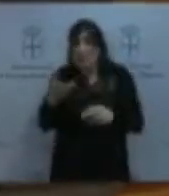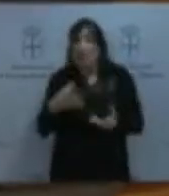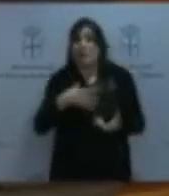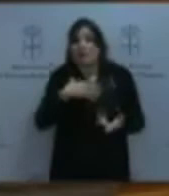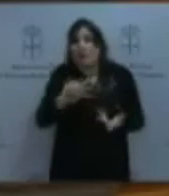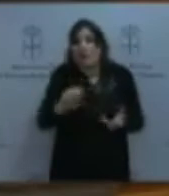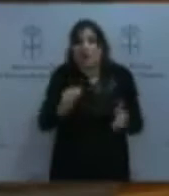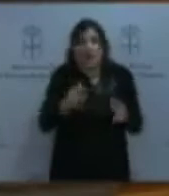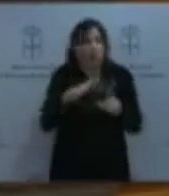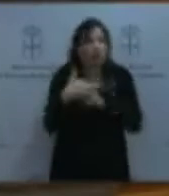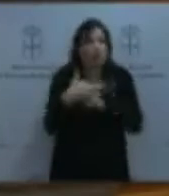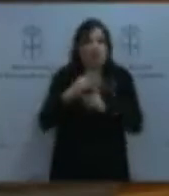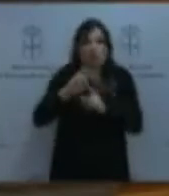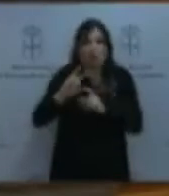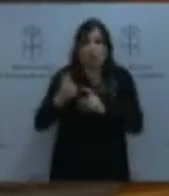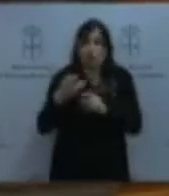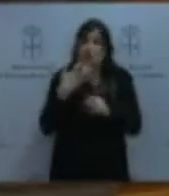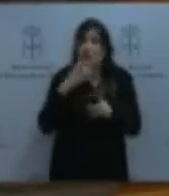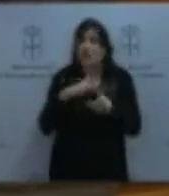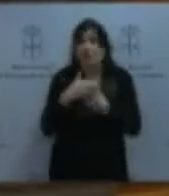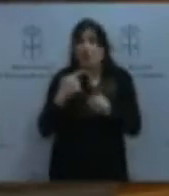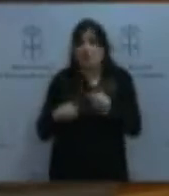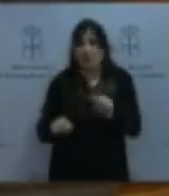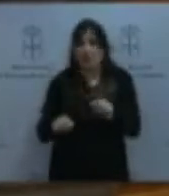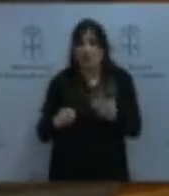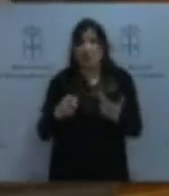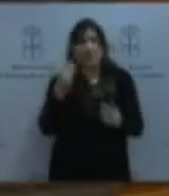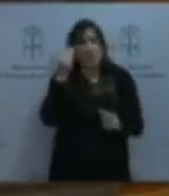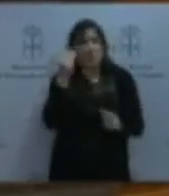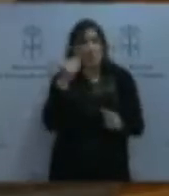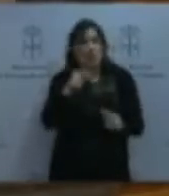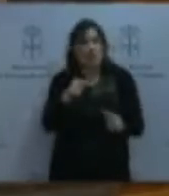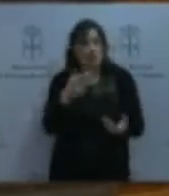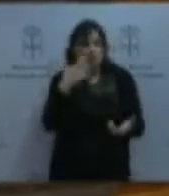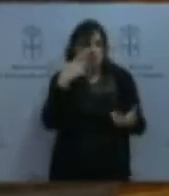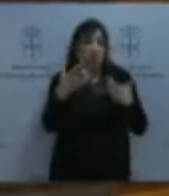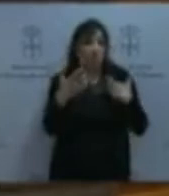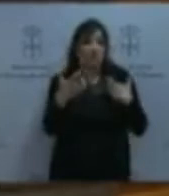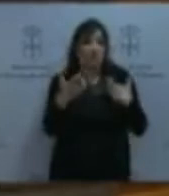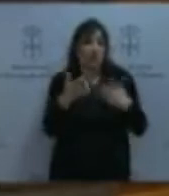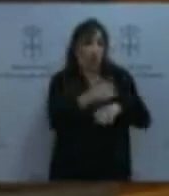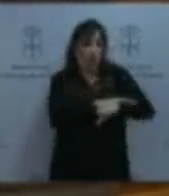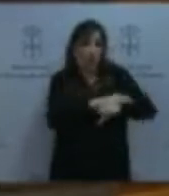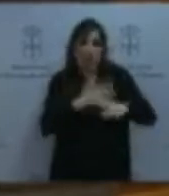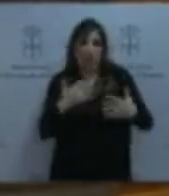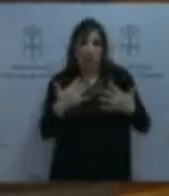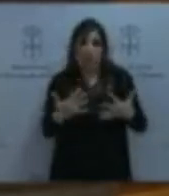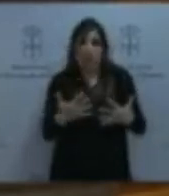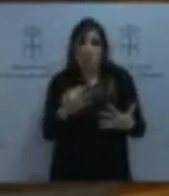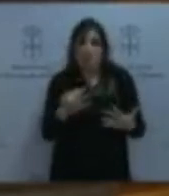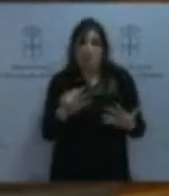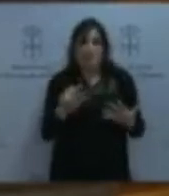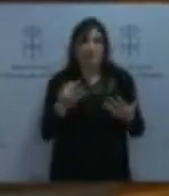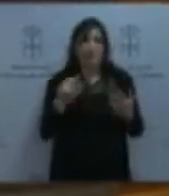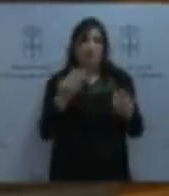diferente. Creo que se van a notar las costuras al propio Gobierno, va a ir más rápido, se va a poner más rápido en órbita las muestras de las